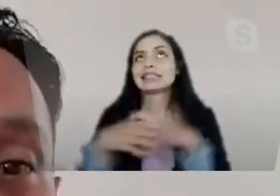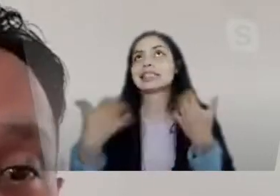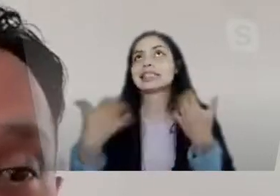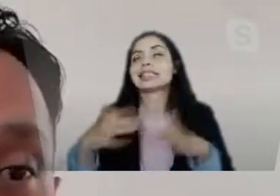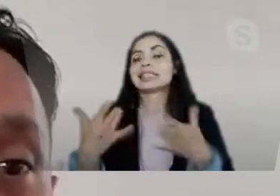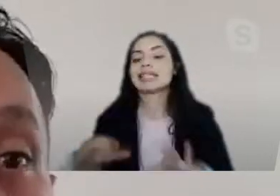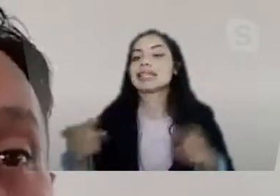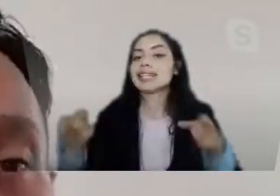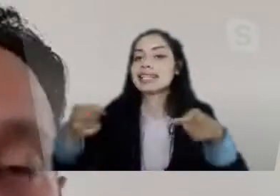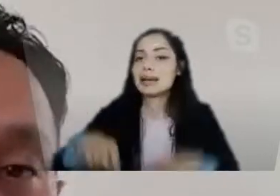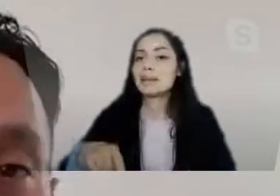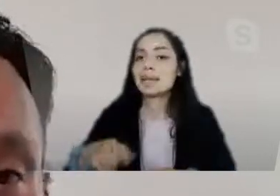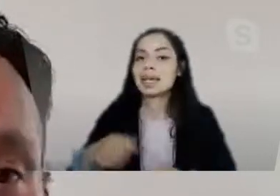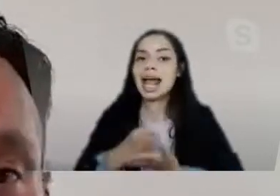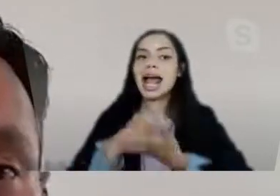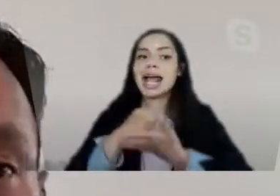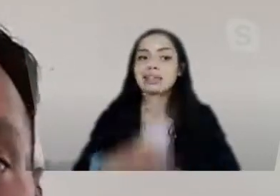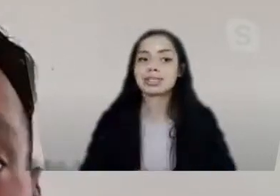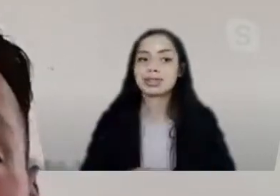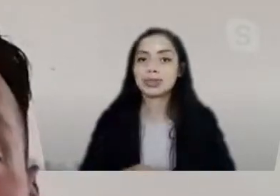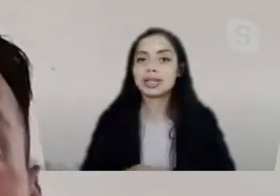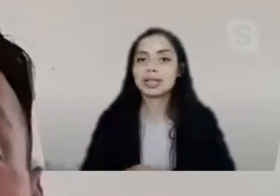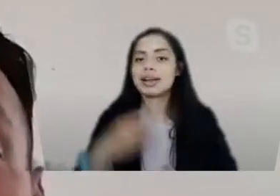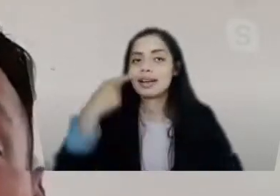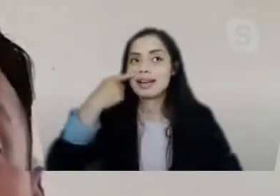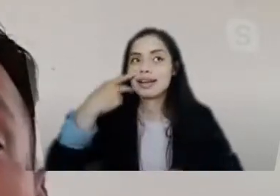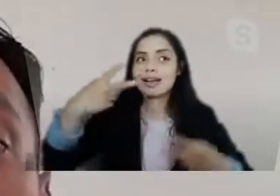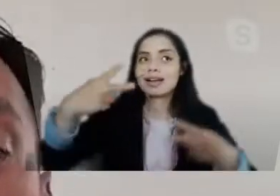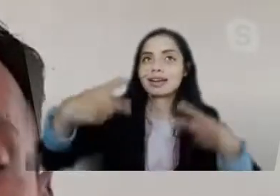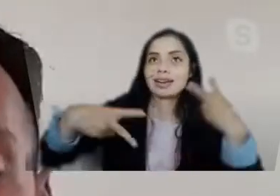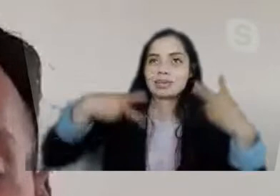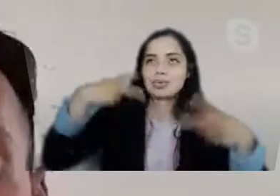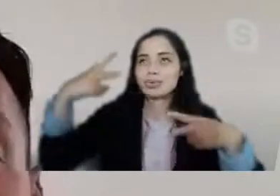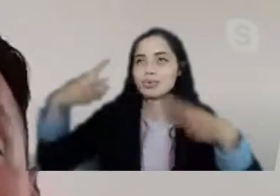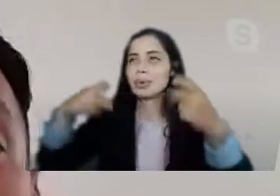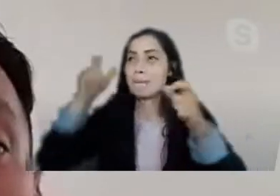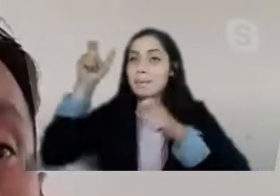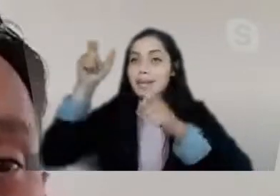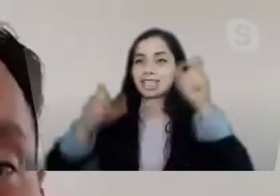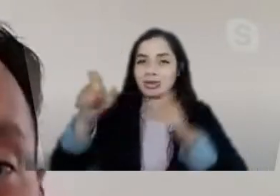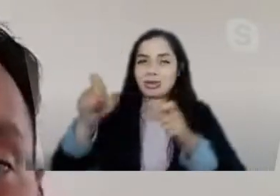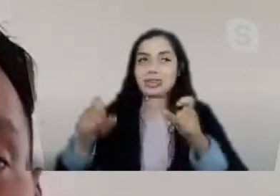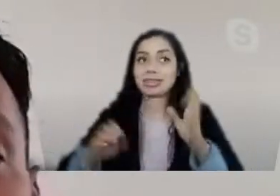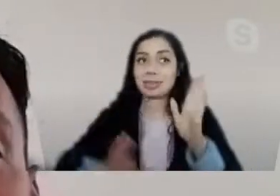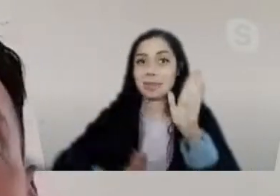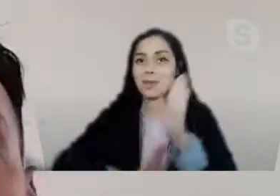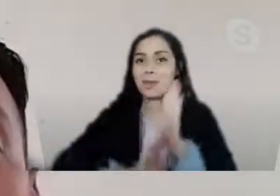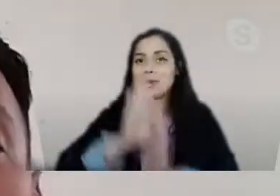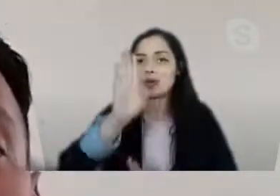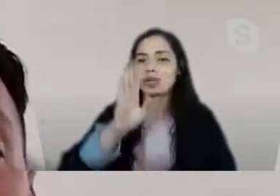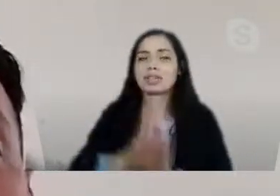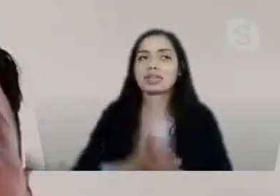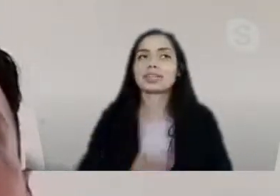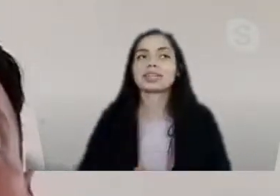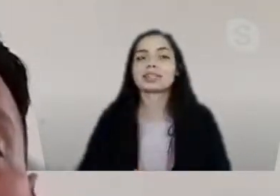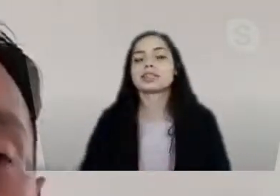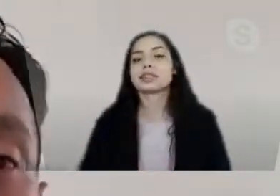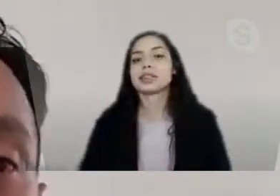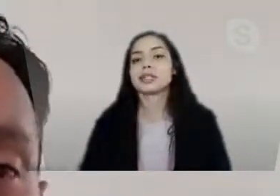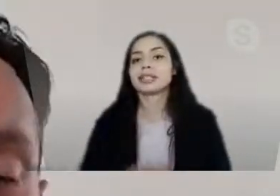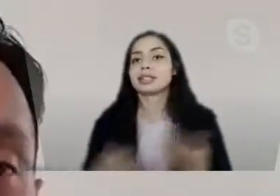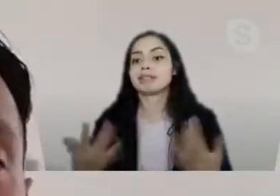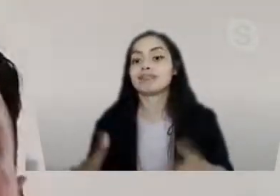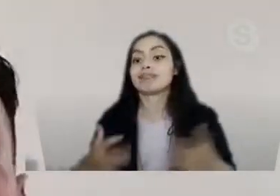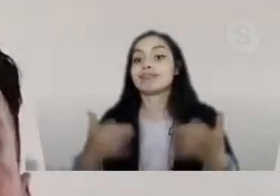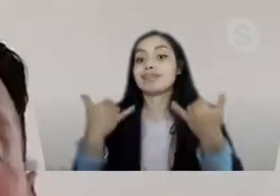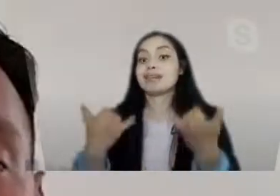y sustentables en el tiempo a través de las aves. Entonces, tenemos un insumo de información muy grande para empezar a trabajar desde